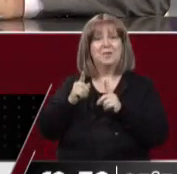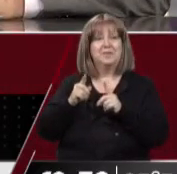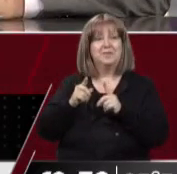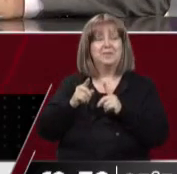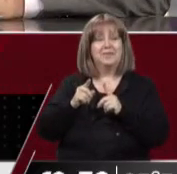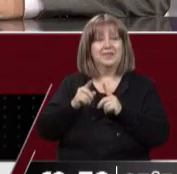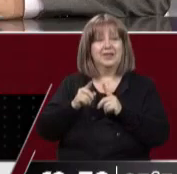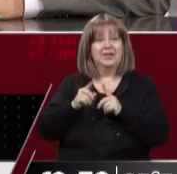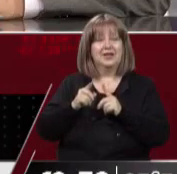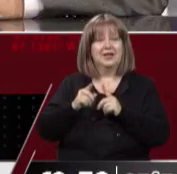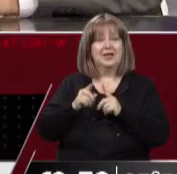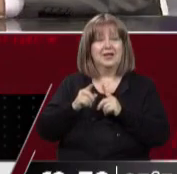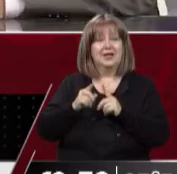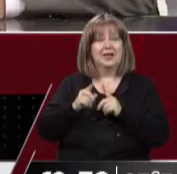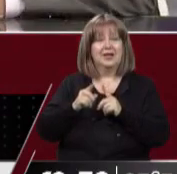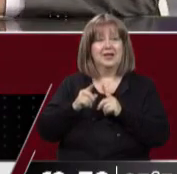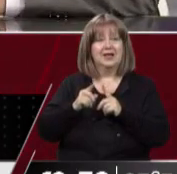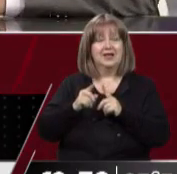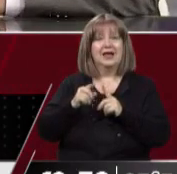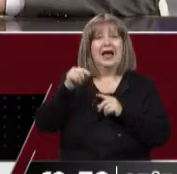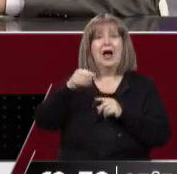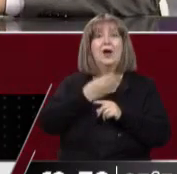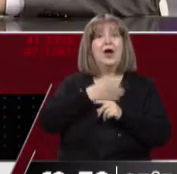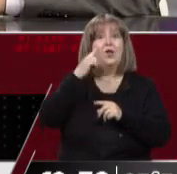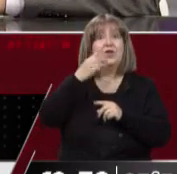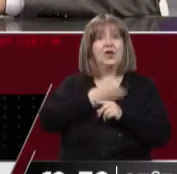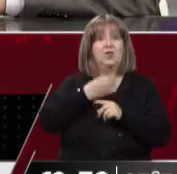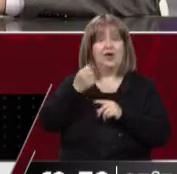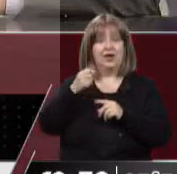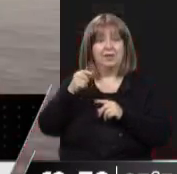mira, te giro la cámara, estamos inaugurando